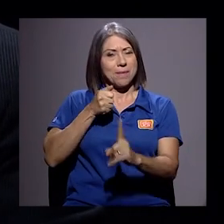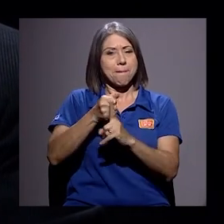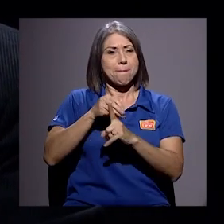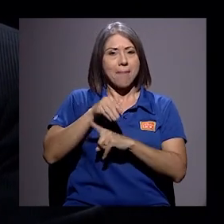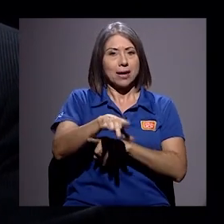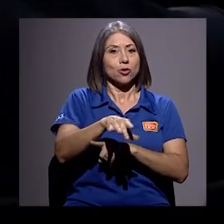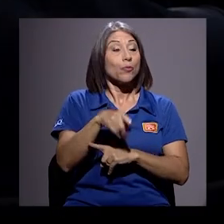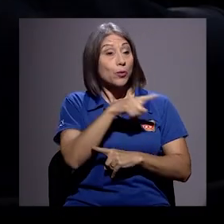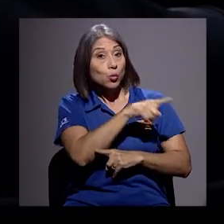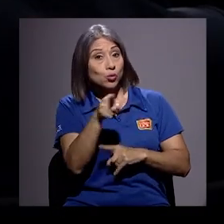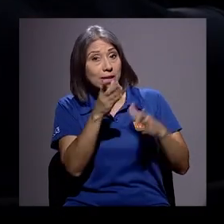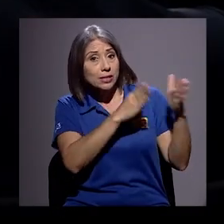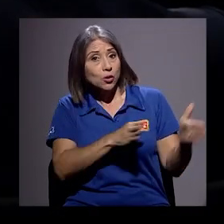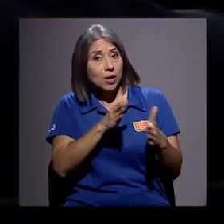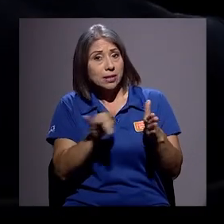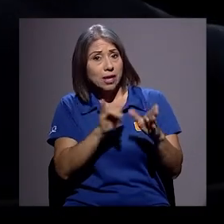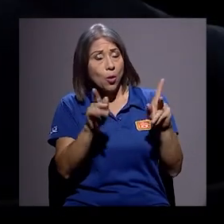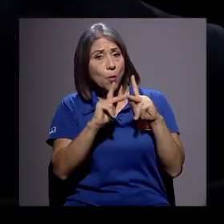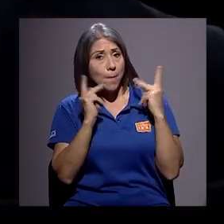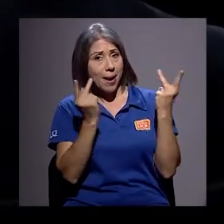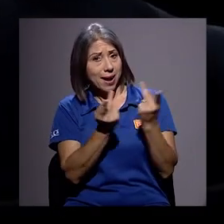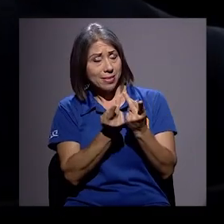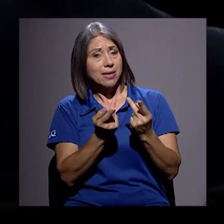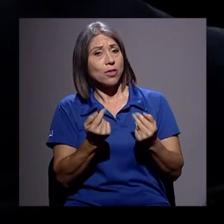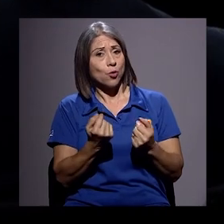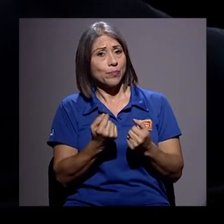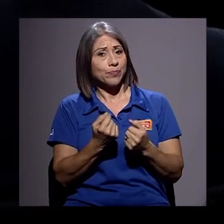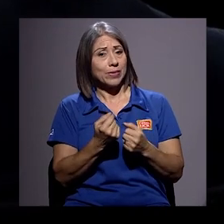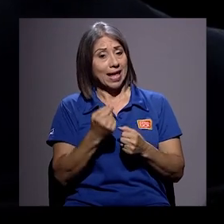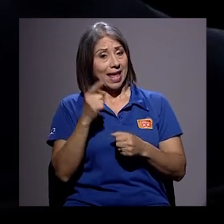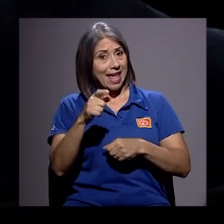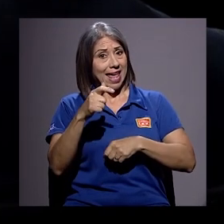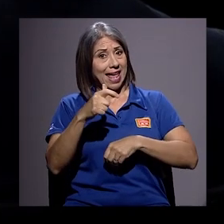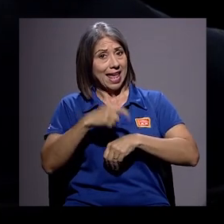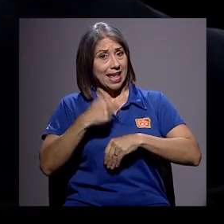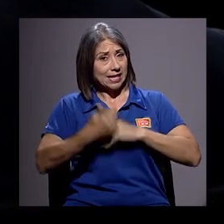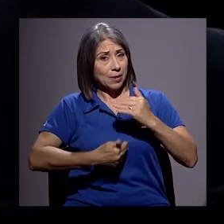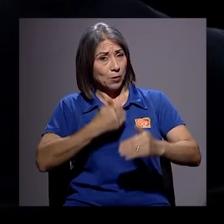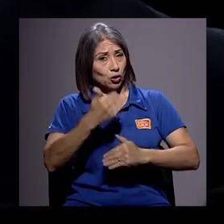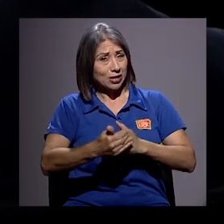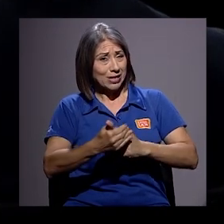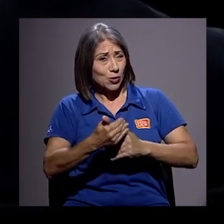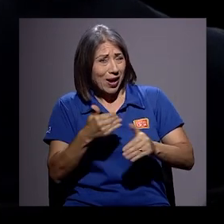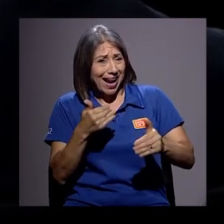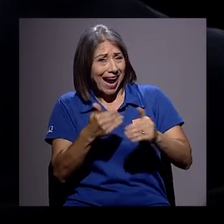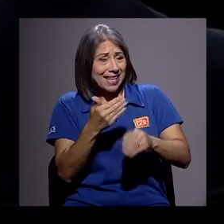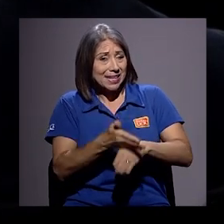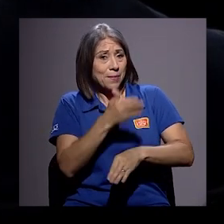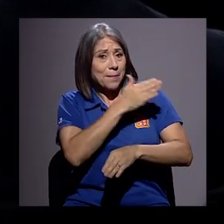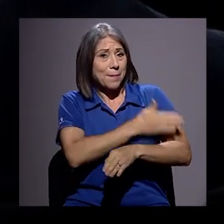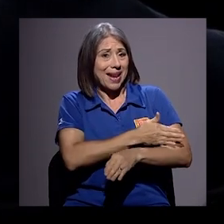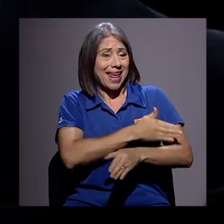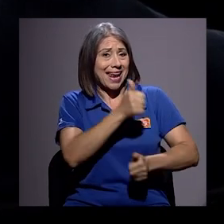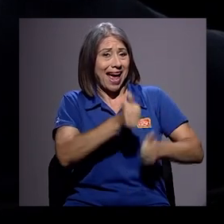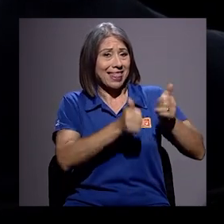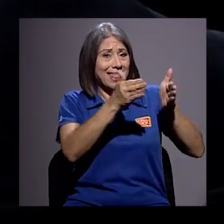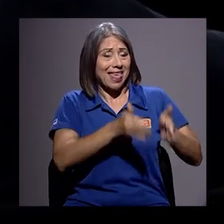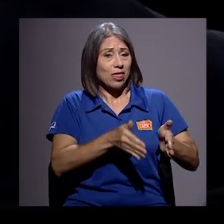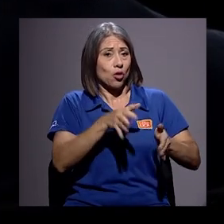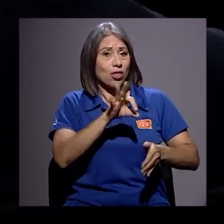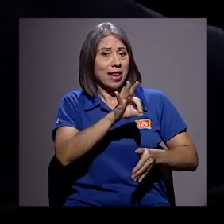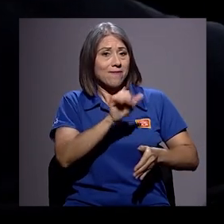ustedes se organizan como partido y lo nombran y en ese proceso de acá si usted precandidato del fa a